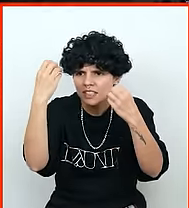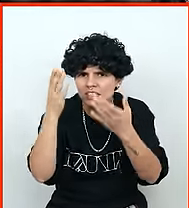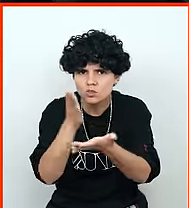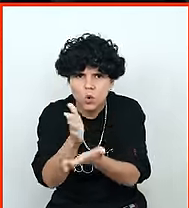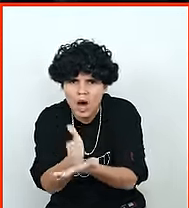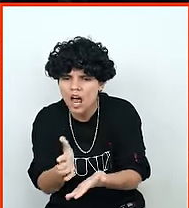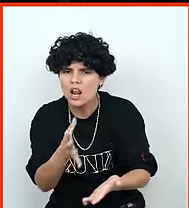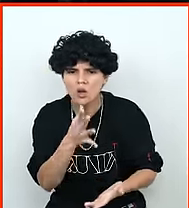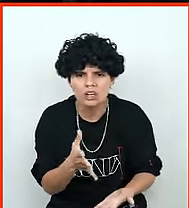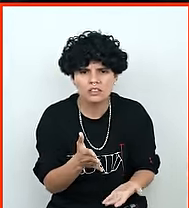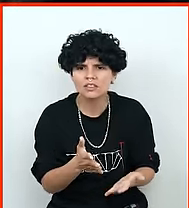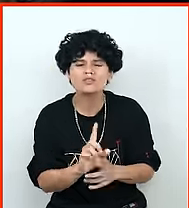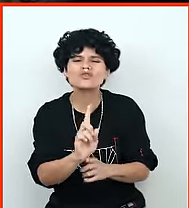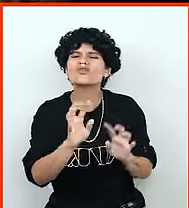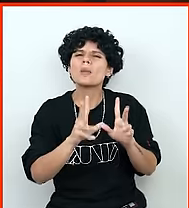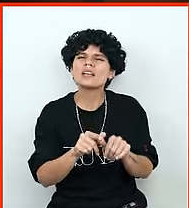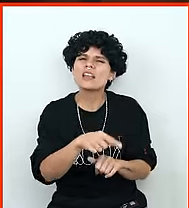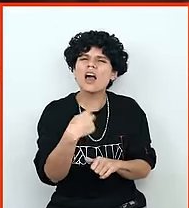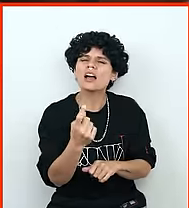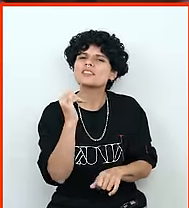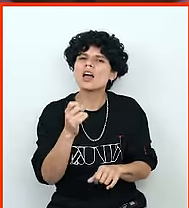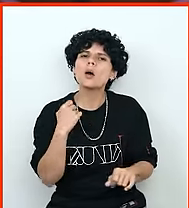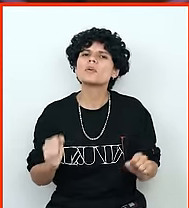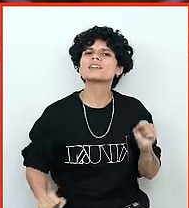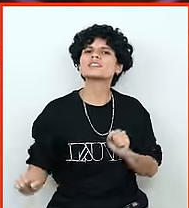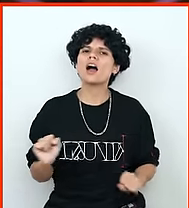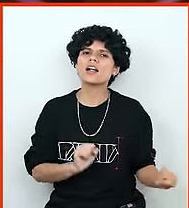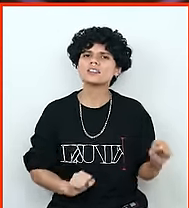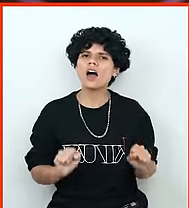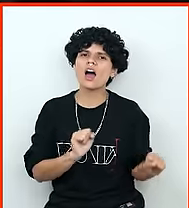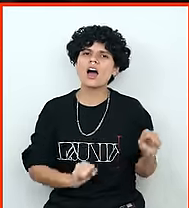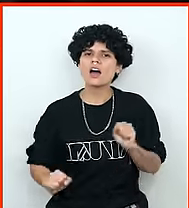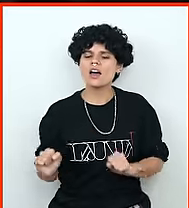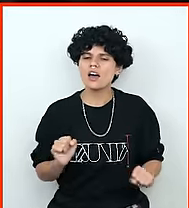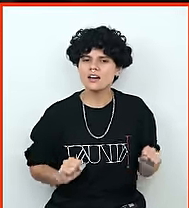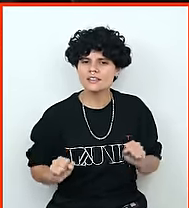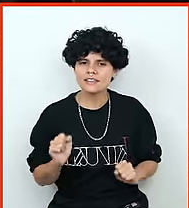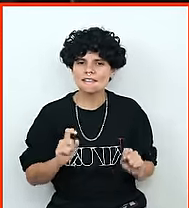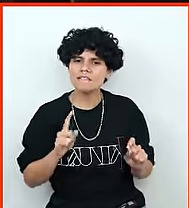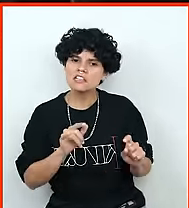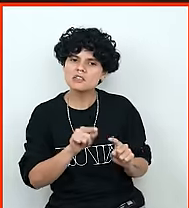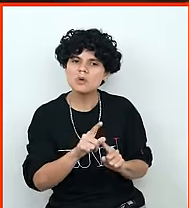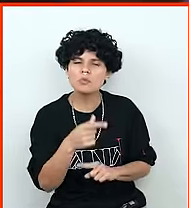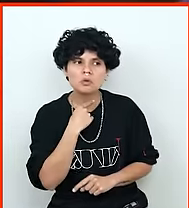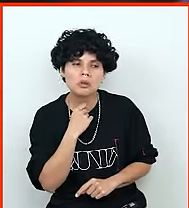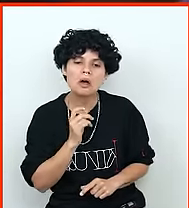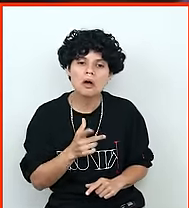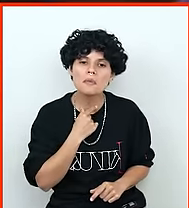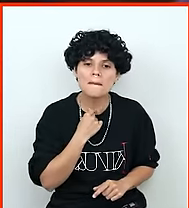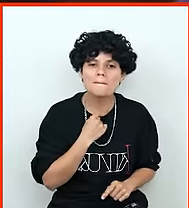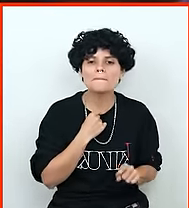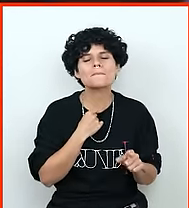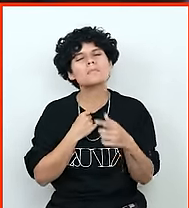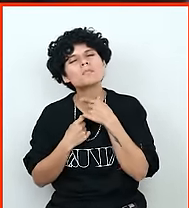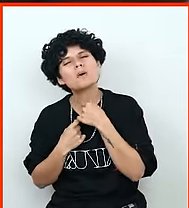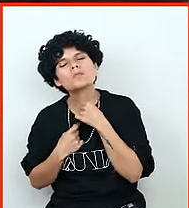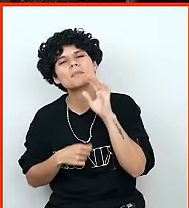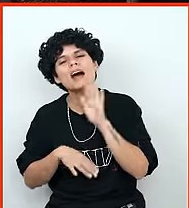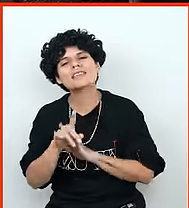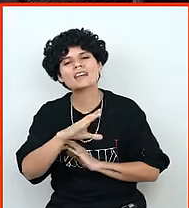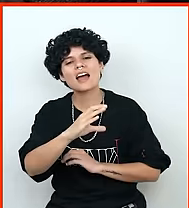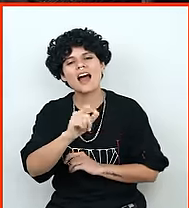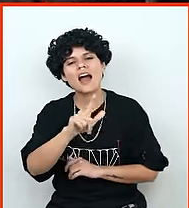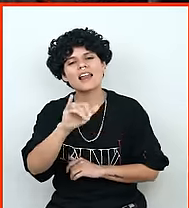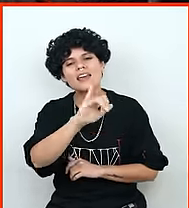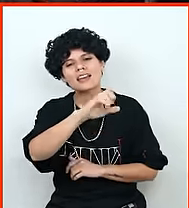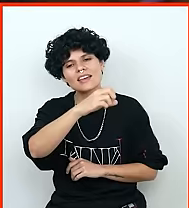no? No, una cosa familiar, siempre se escuchó salsa en mi casa y después me quedó gustando el bichito y me gusta más la salsa caleña,